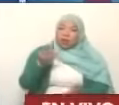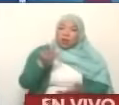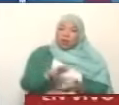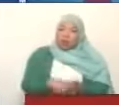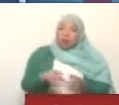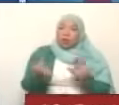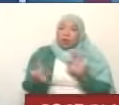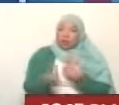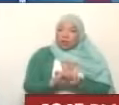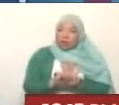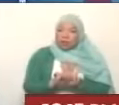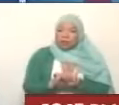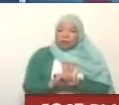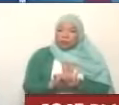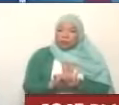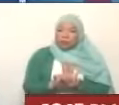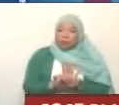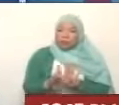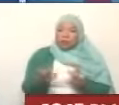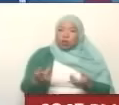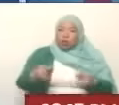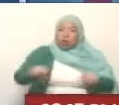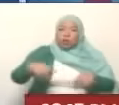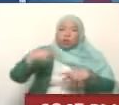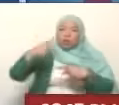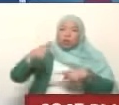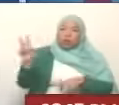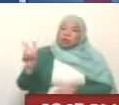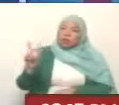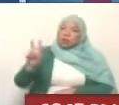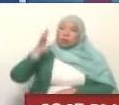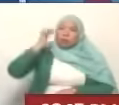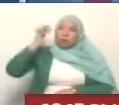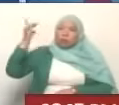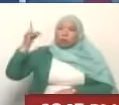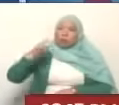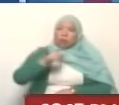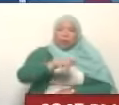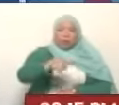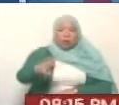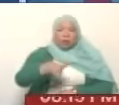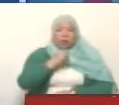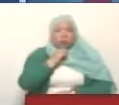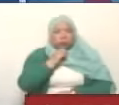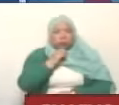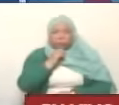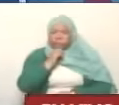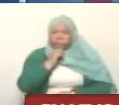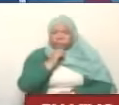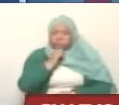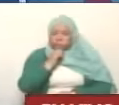aprobara una ley para cerrar TikTok en Venezuela. ¿Qué dirían?